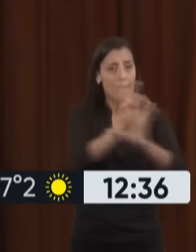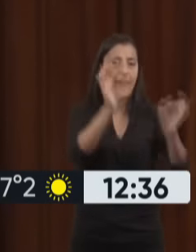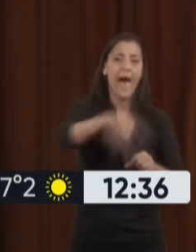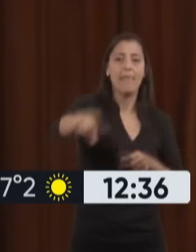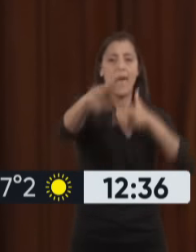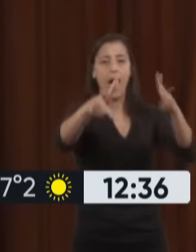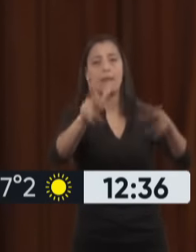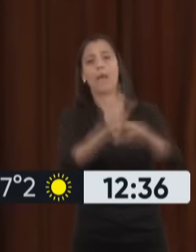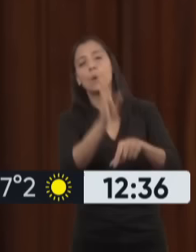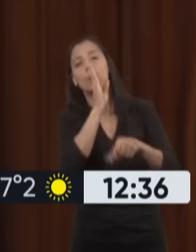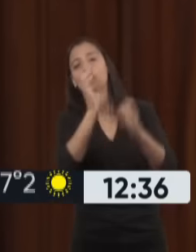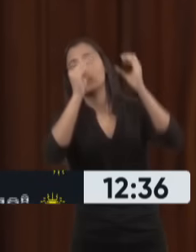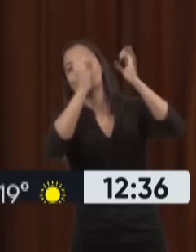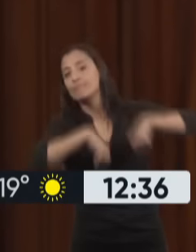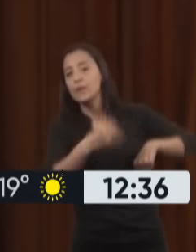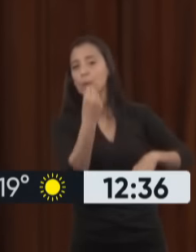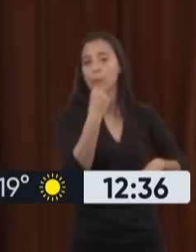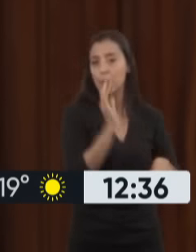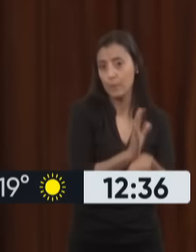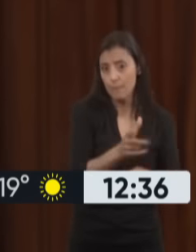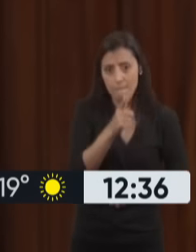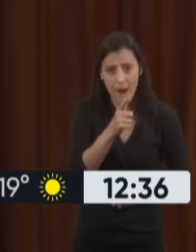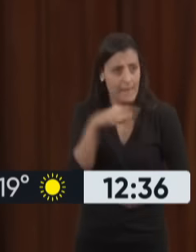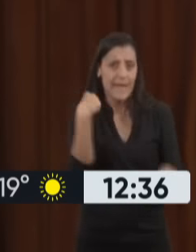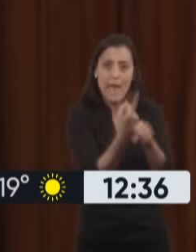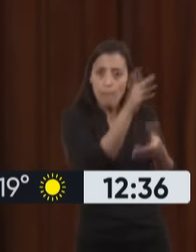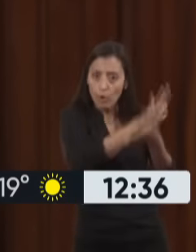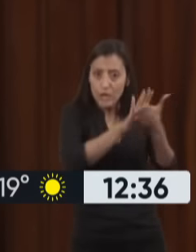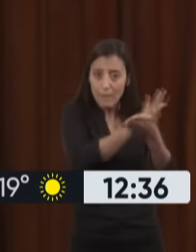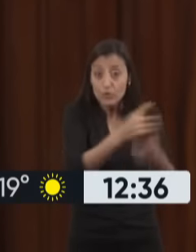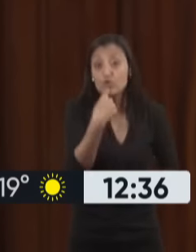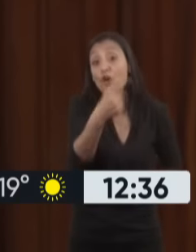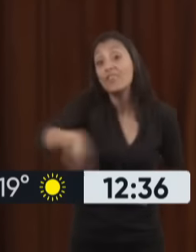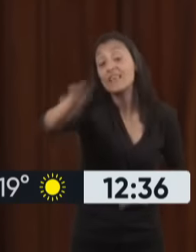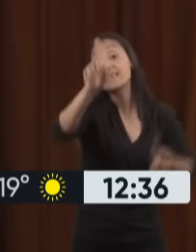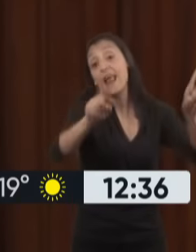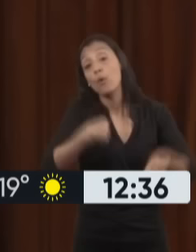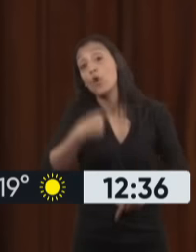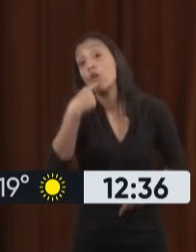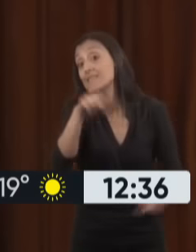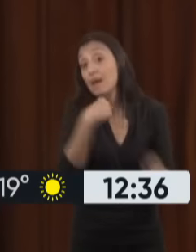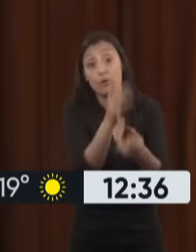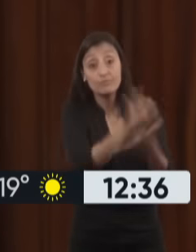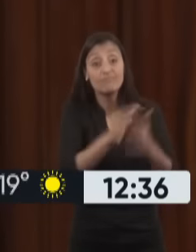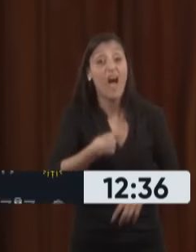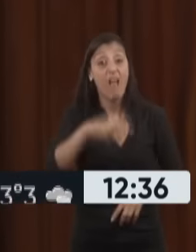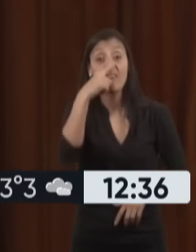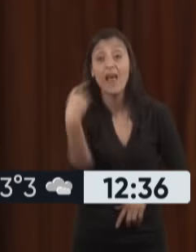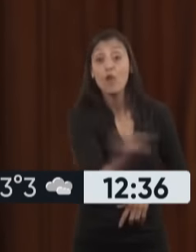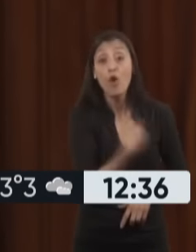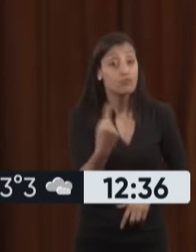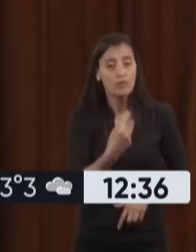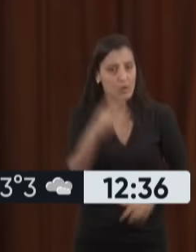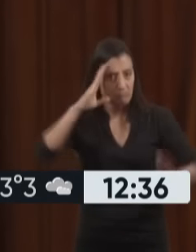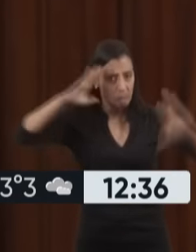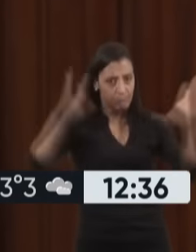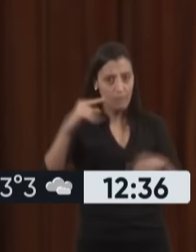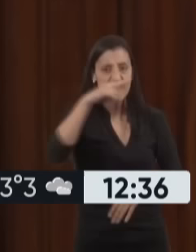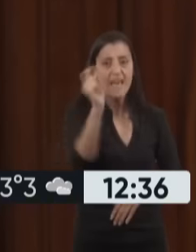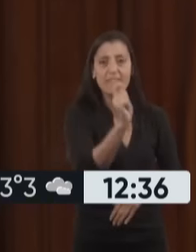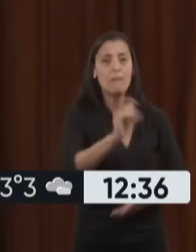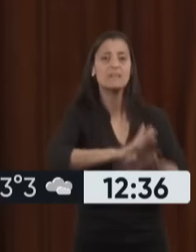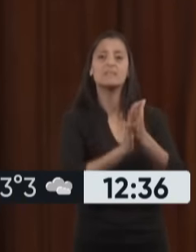hablaba y que parecía también imposible de resolverse, lo resolvimos en 7 meses.